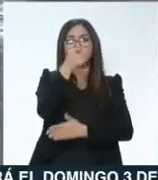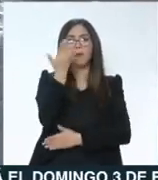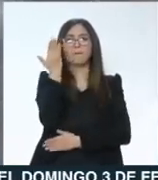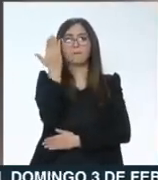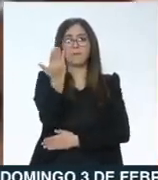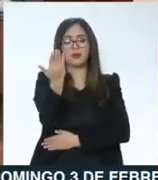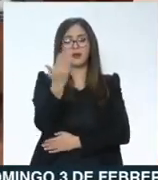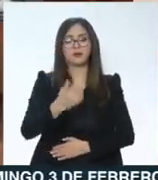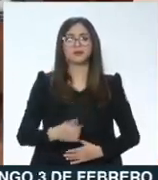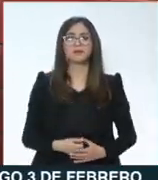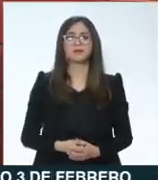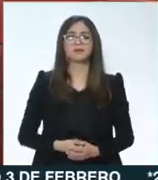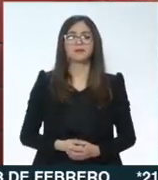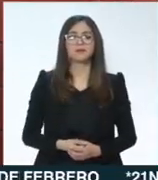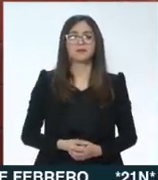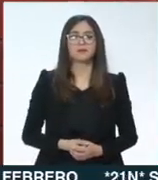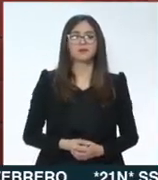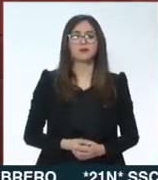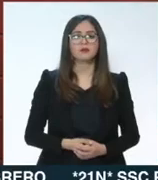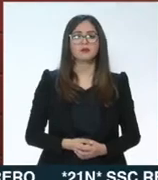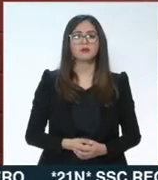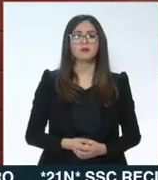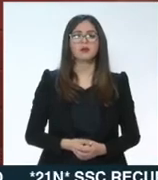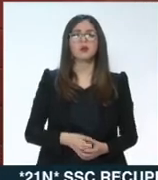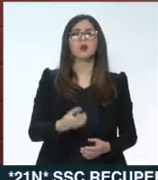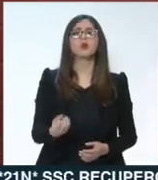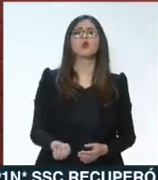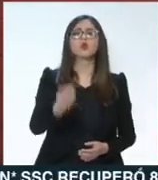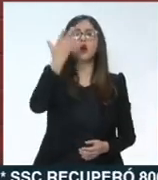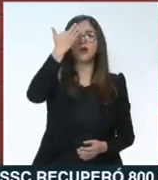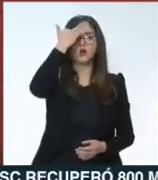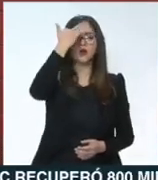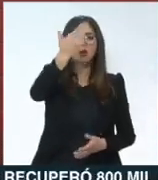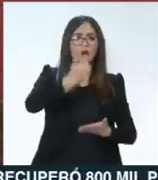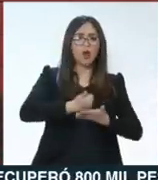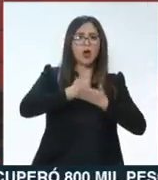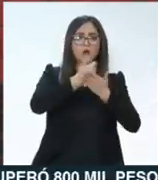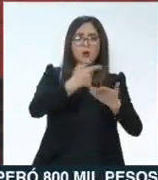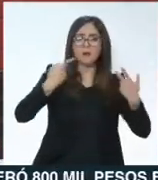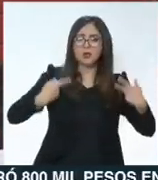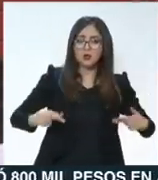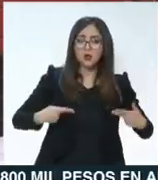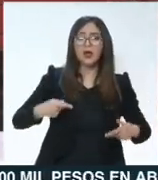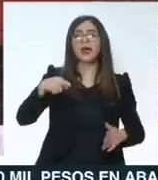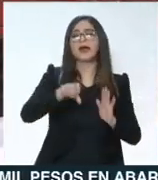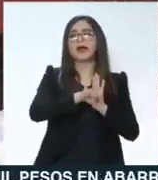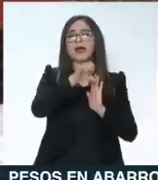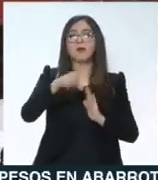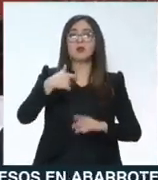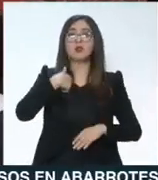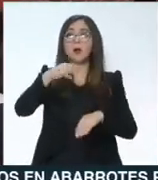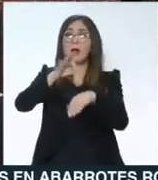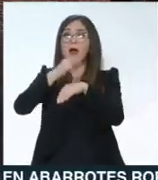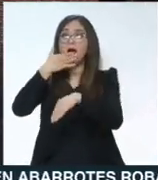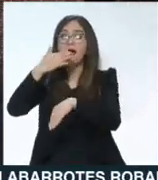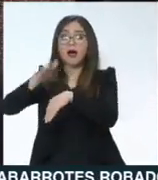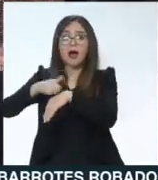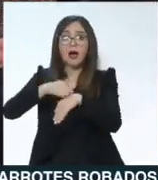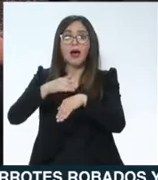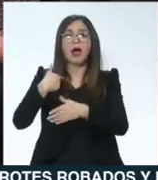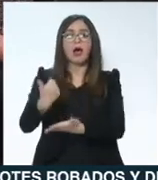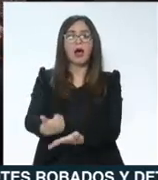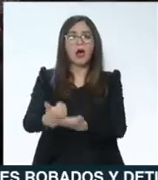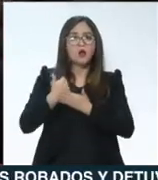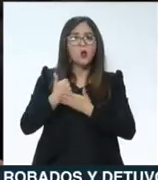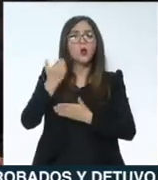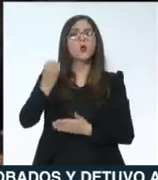¿Y cuánto es este tiempo de respuesta por parte de las autoridades? Es decir, una vez que yo pido auxilio, ¿cuánto tardan en llegar